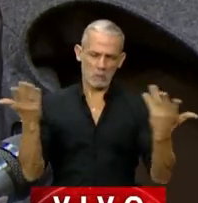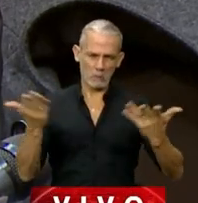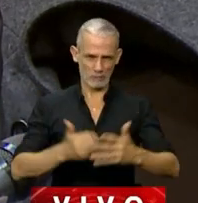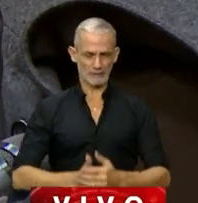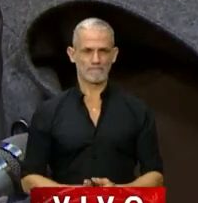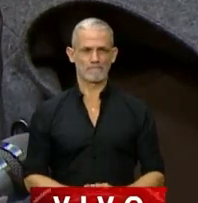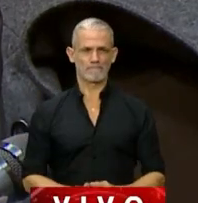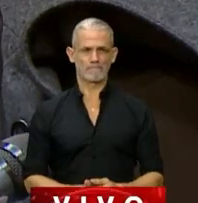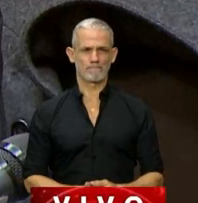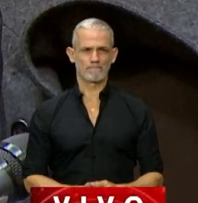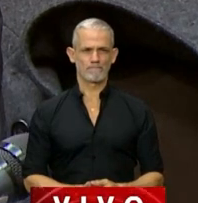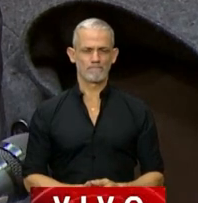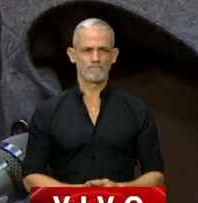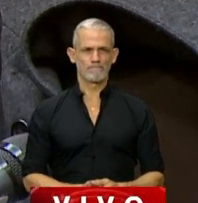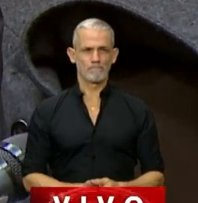cualquier caso.